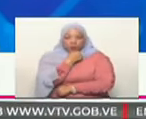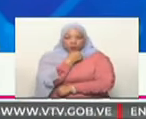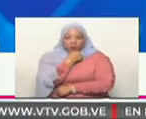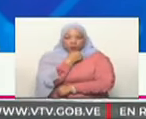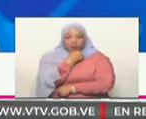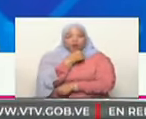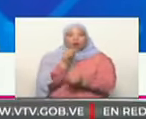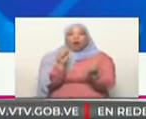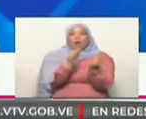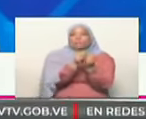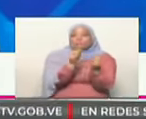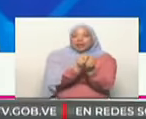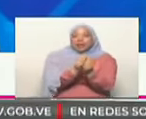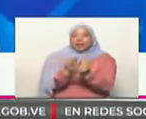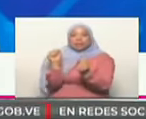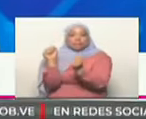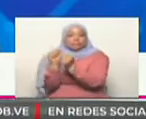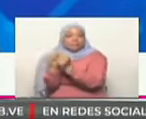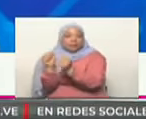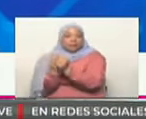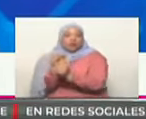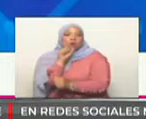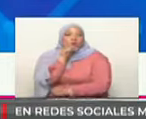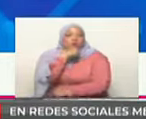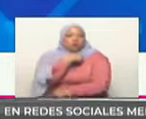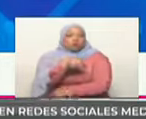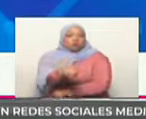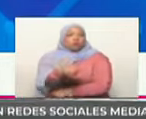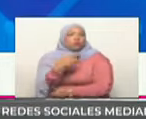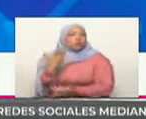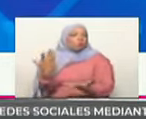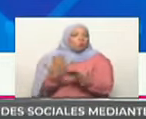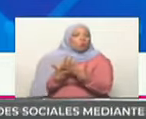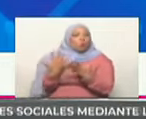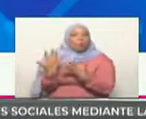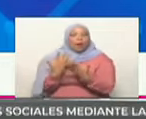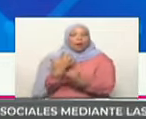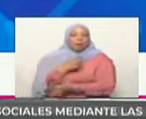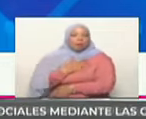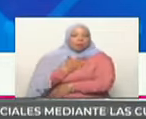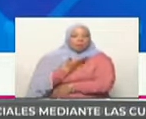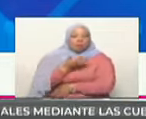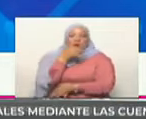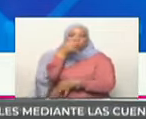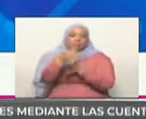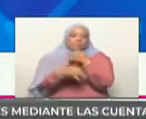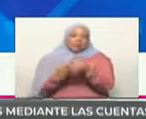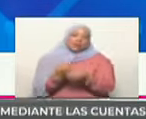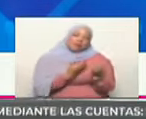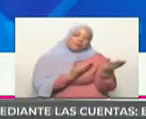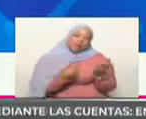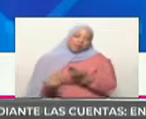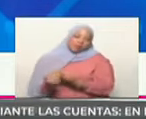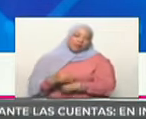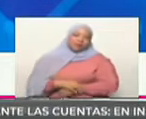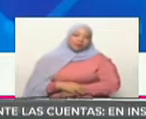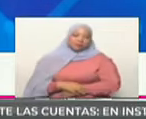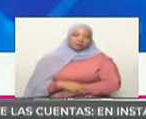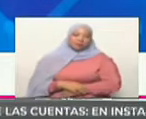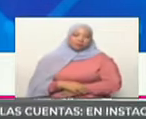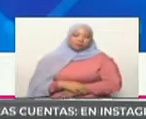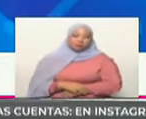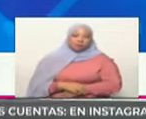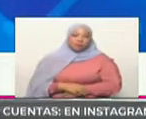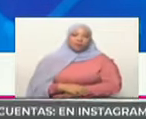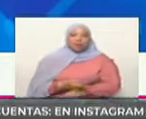Cueca. ¿Qué puedes contarme de eso, Alejandra? Ernesto, aquí conversadito. Bienvenidos los dos. Gracias, señor presidente.